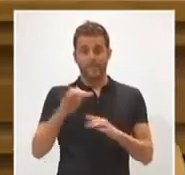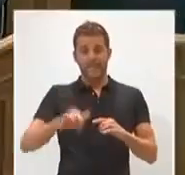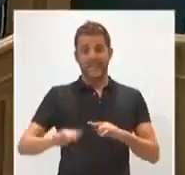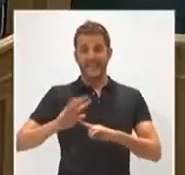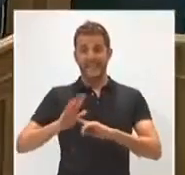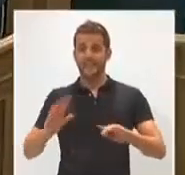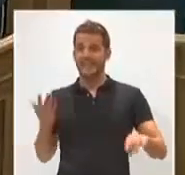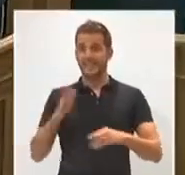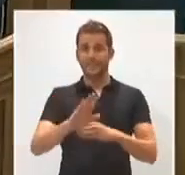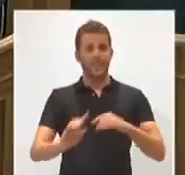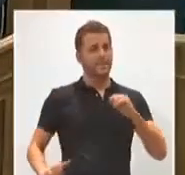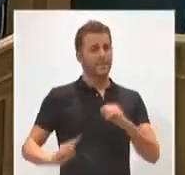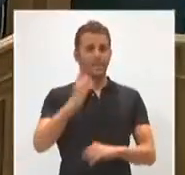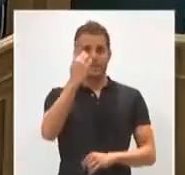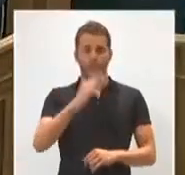de partidos